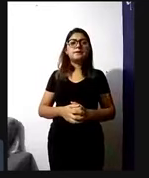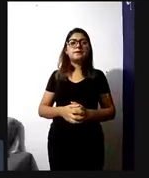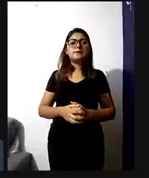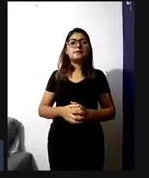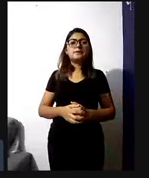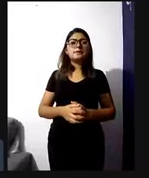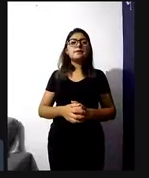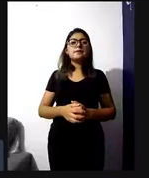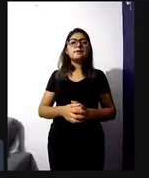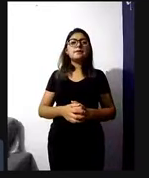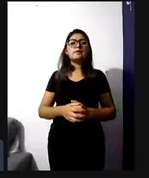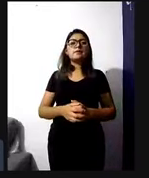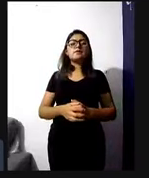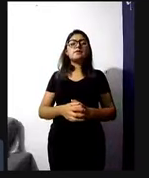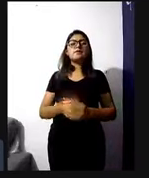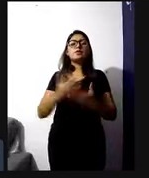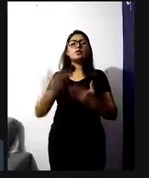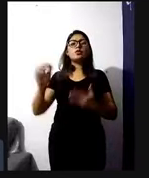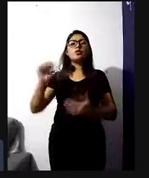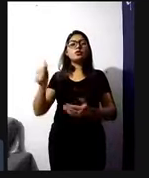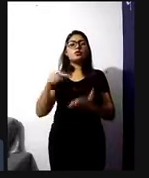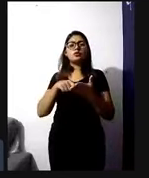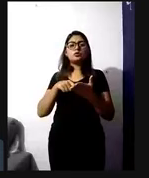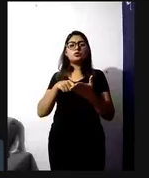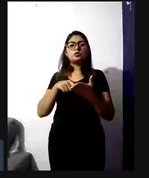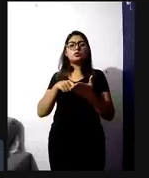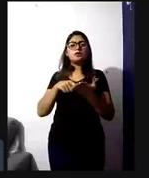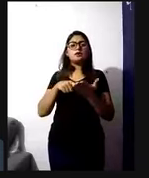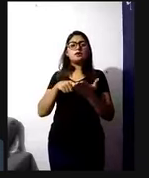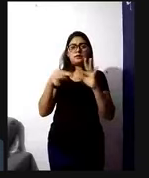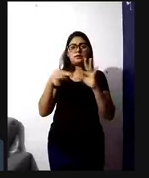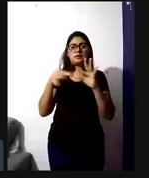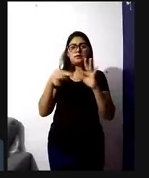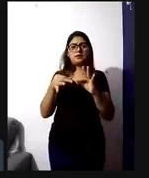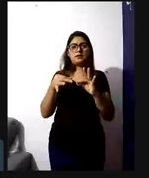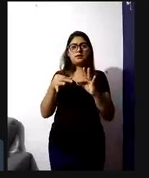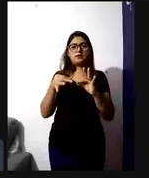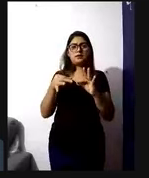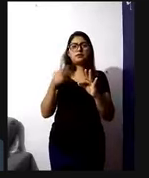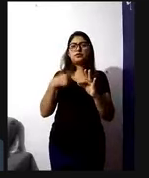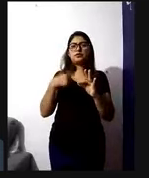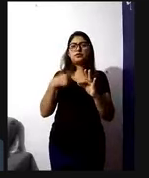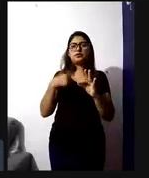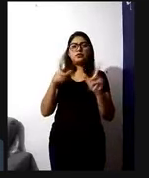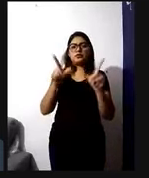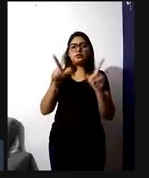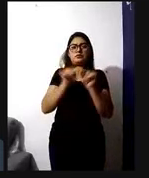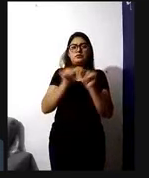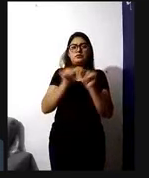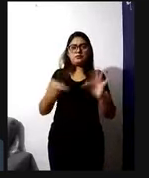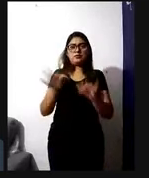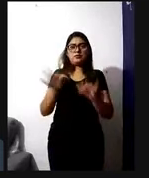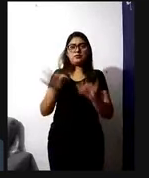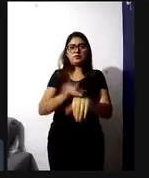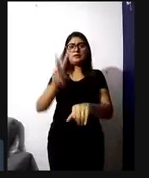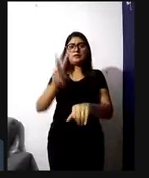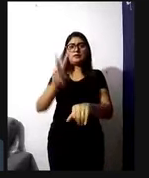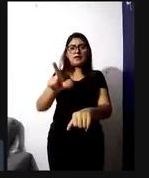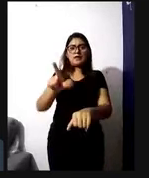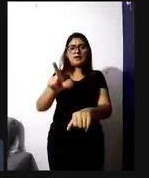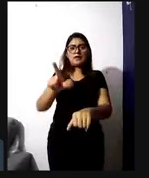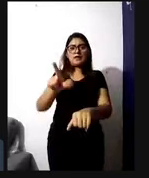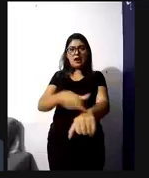que el papá, le voy a resumir porque es un texto largo, okay. pero dice, mi hijo tiene